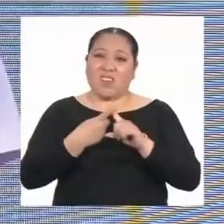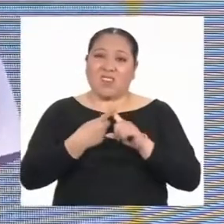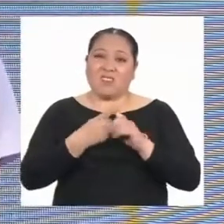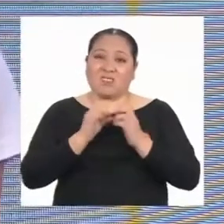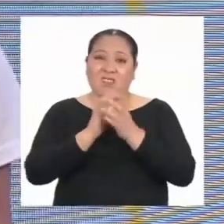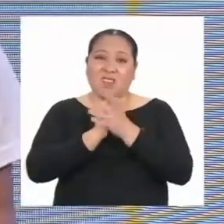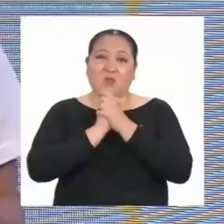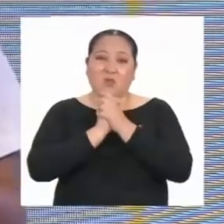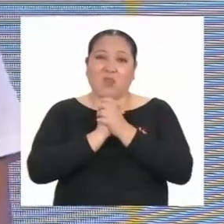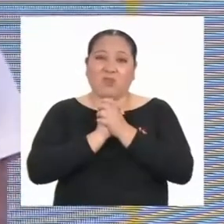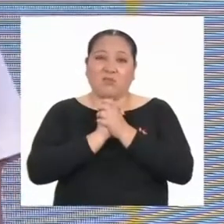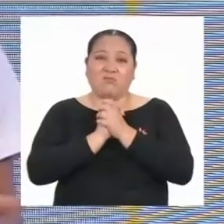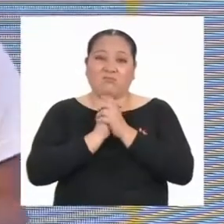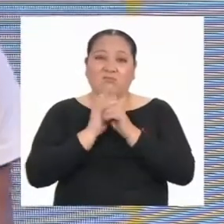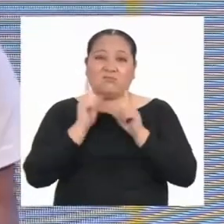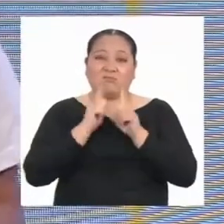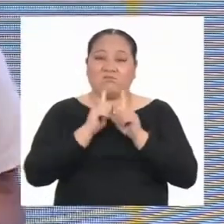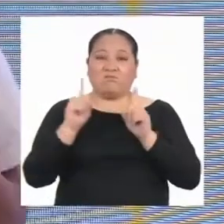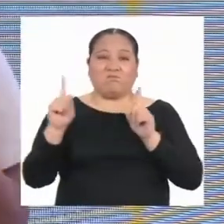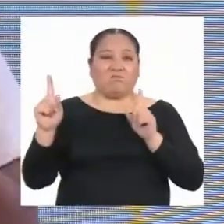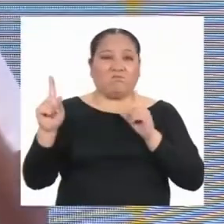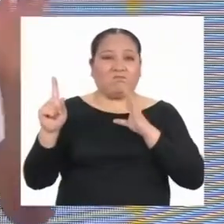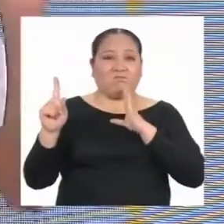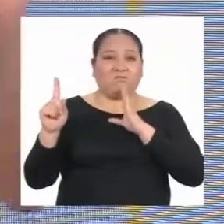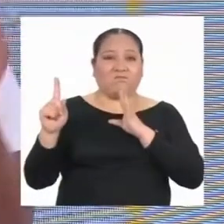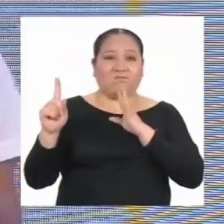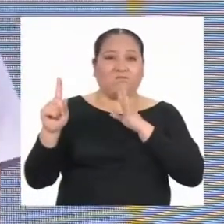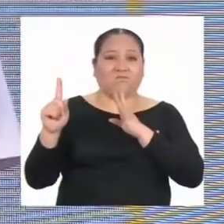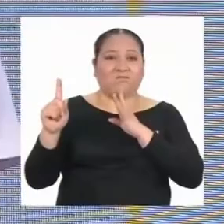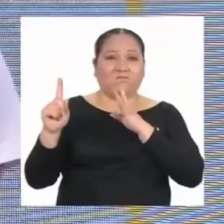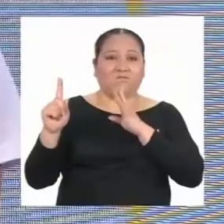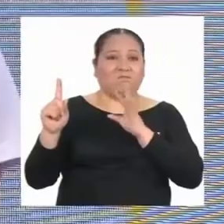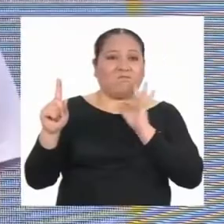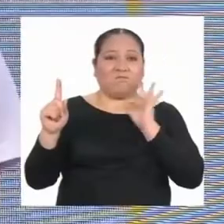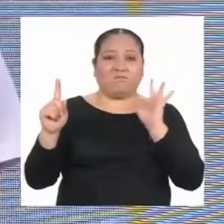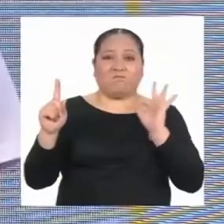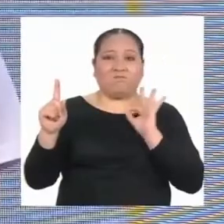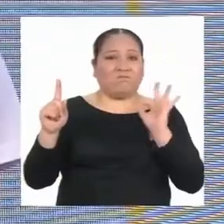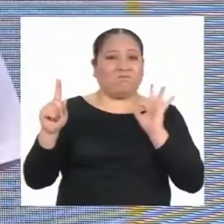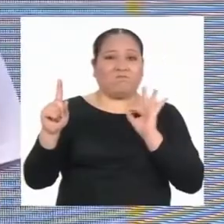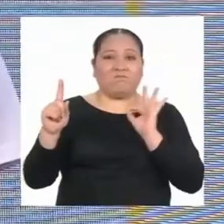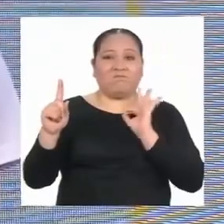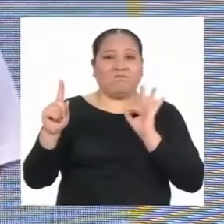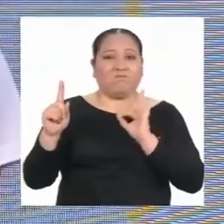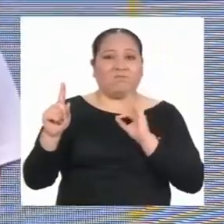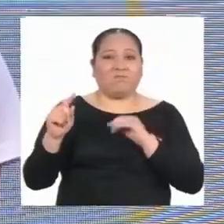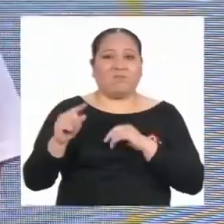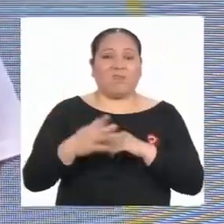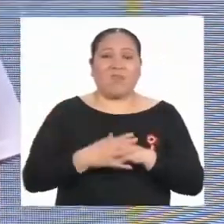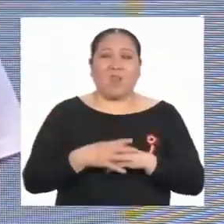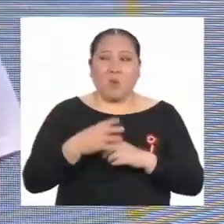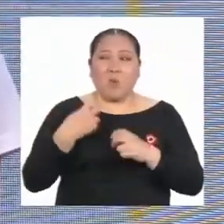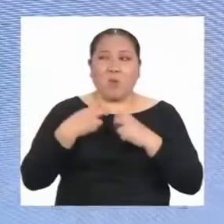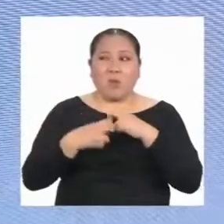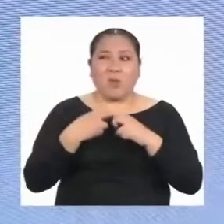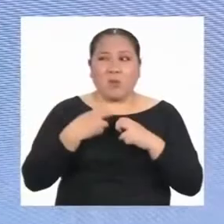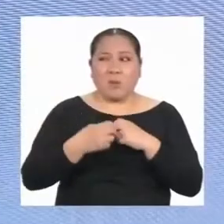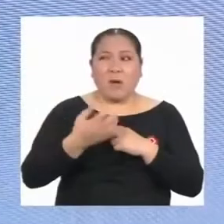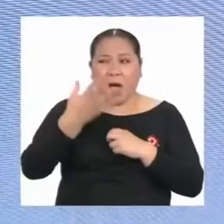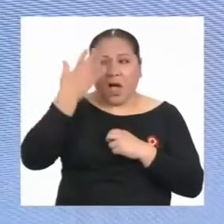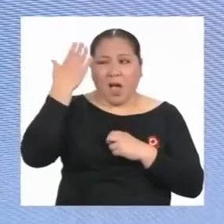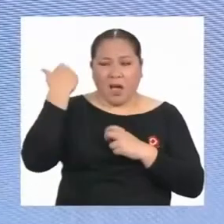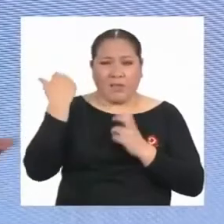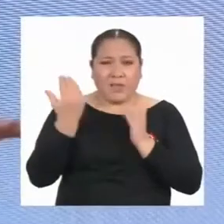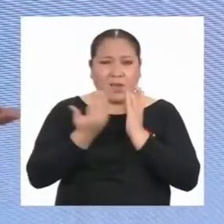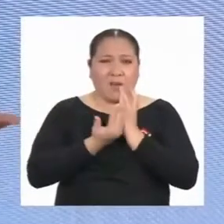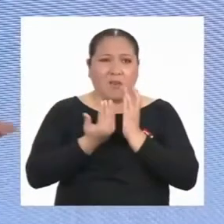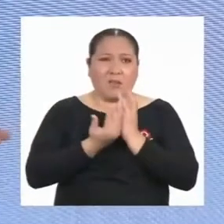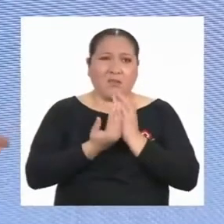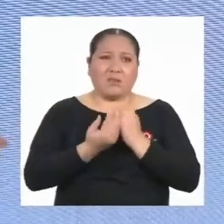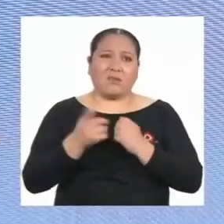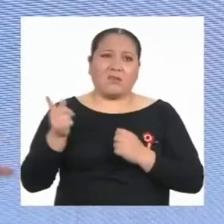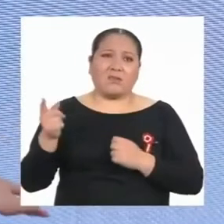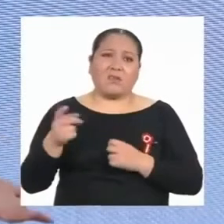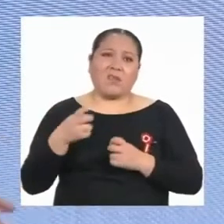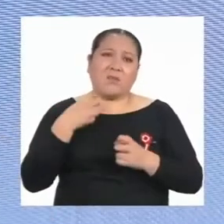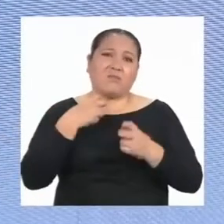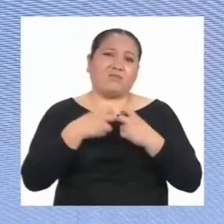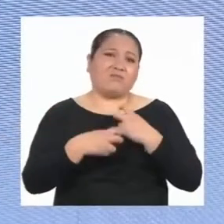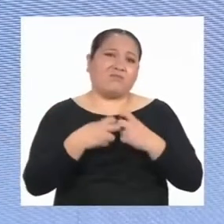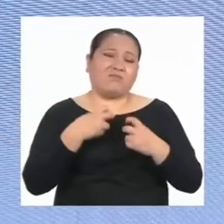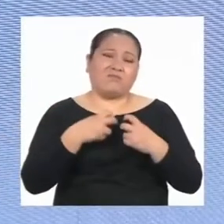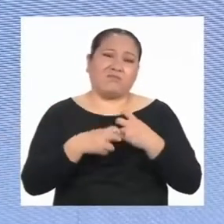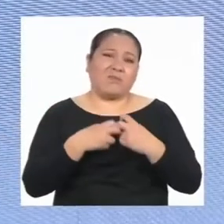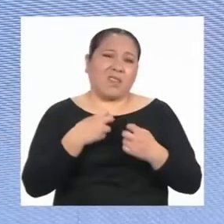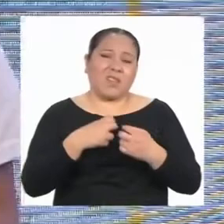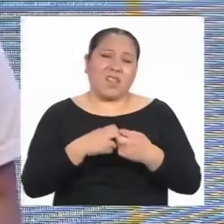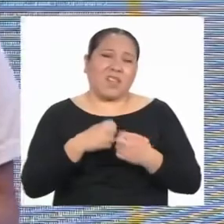que ya no me hablo por una pelea que tuvimos hace un tiempo, en la época del colegio. Debe haber sido una pelea tonta porque ya ni